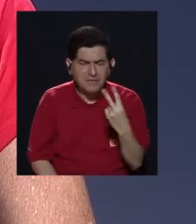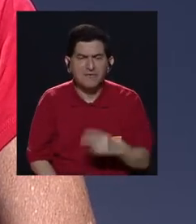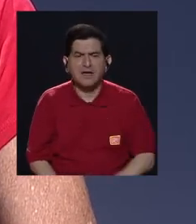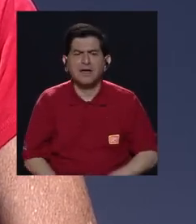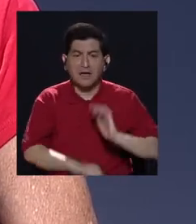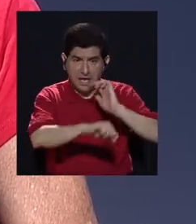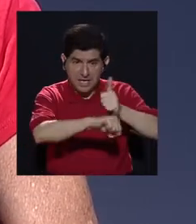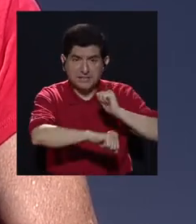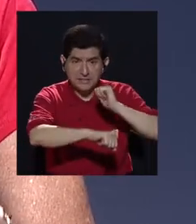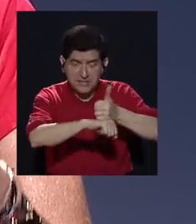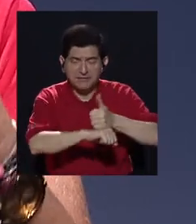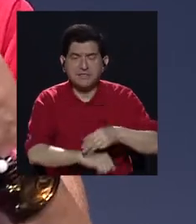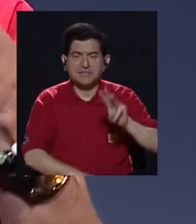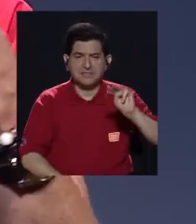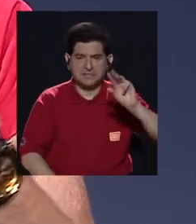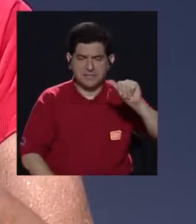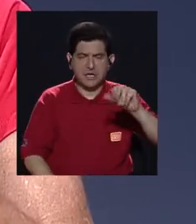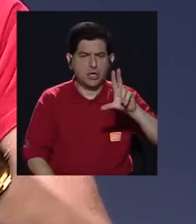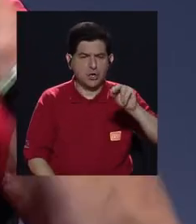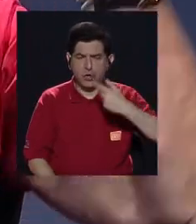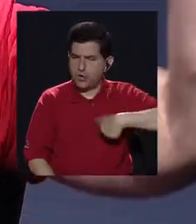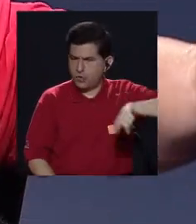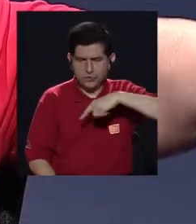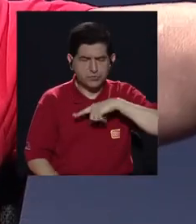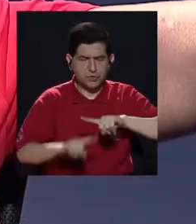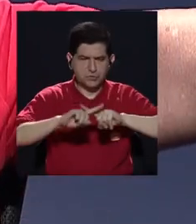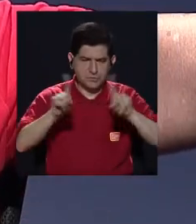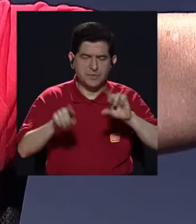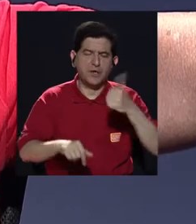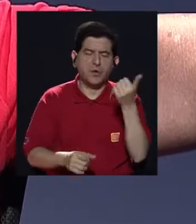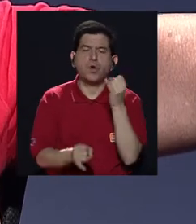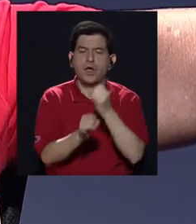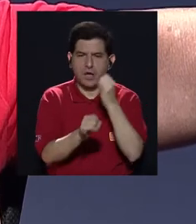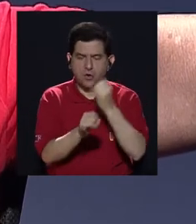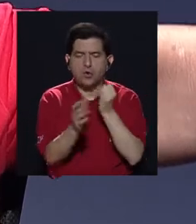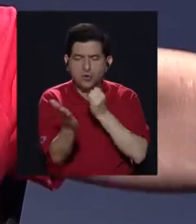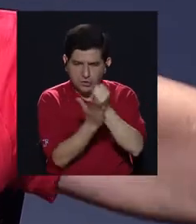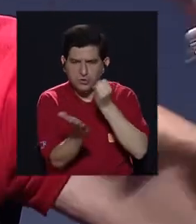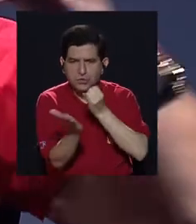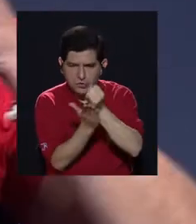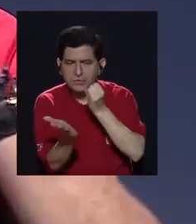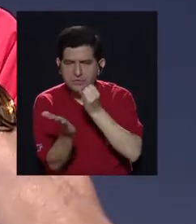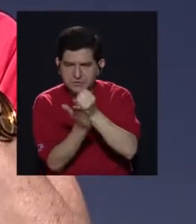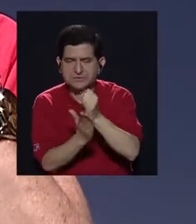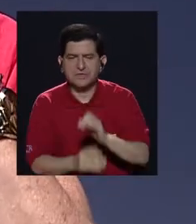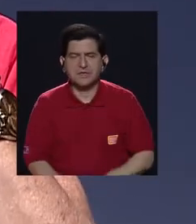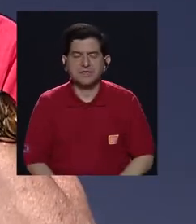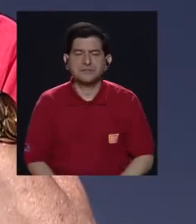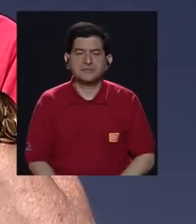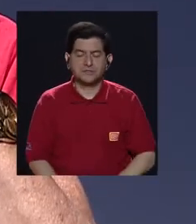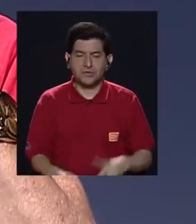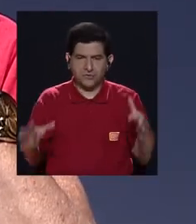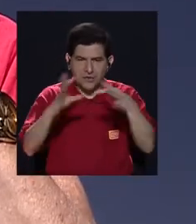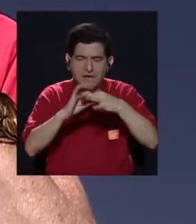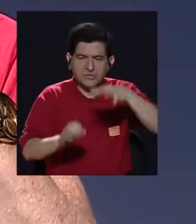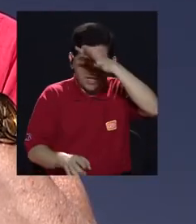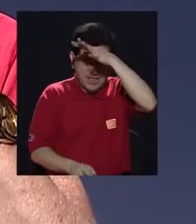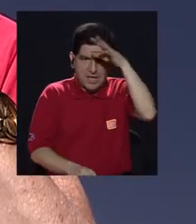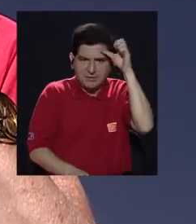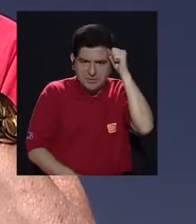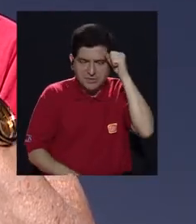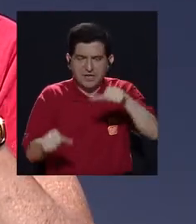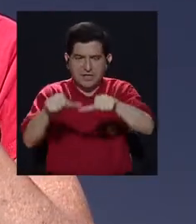acabamos de crear una maestría no en el cate pero en otro instituto de investigación de la amazonía